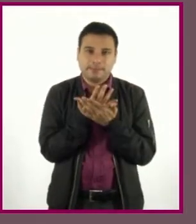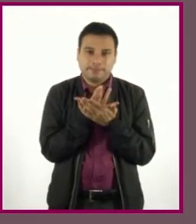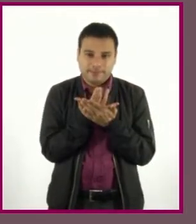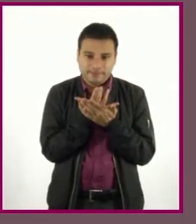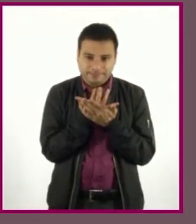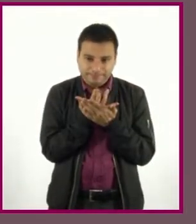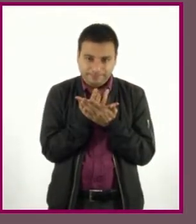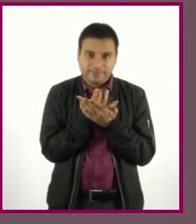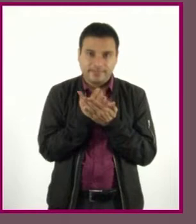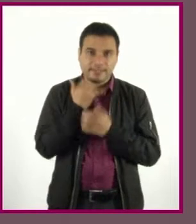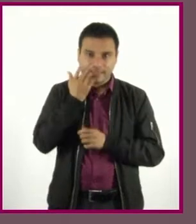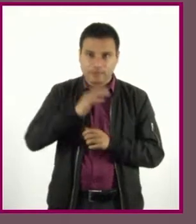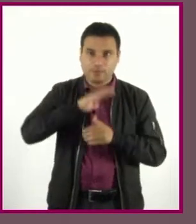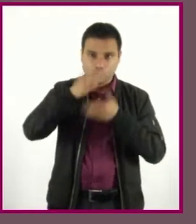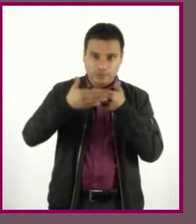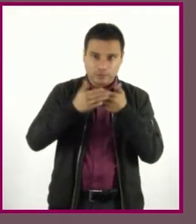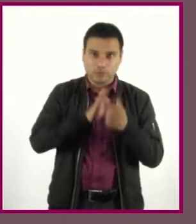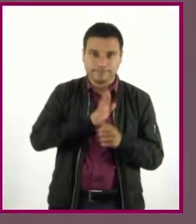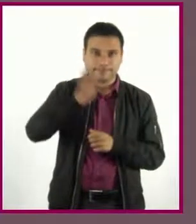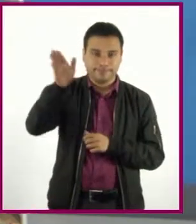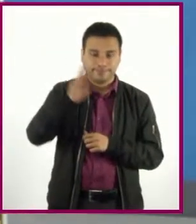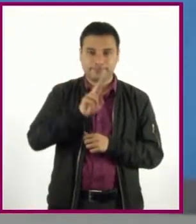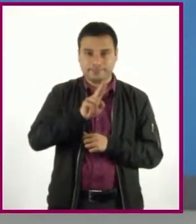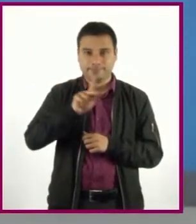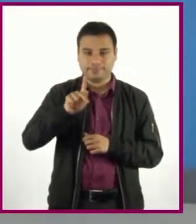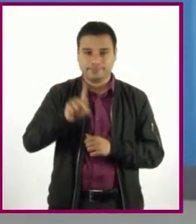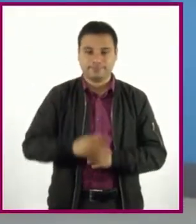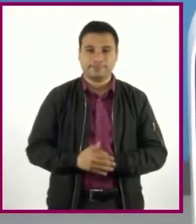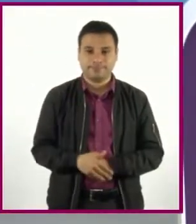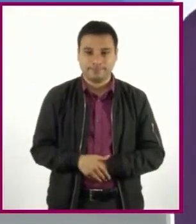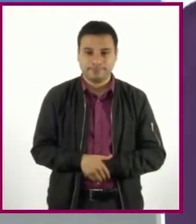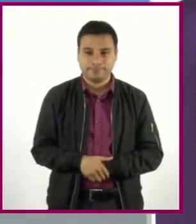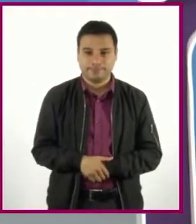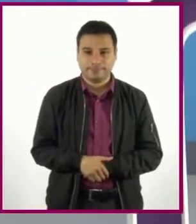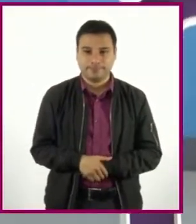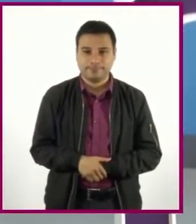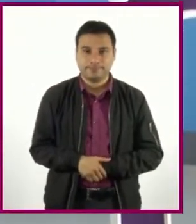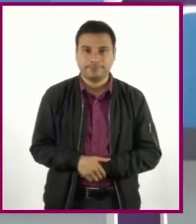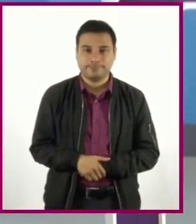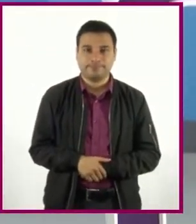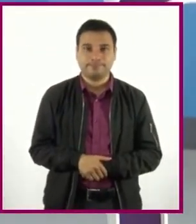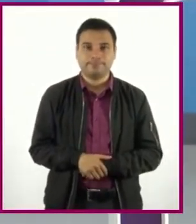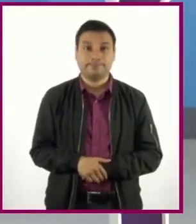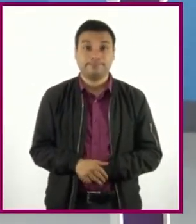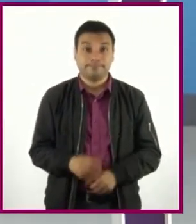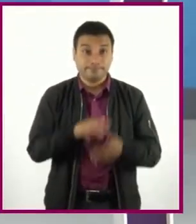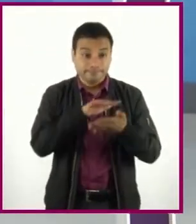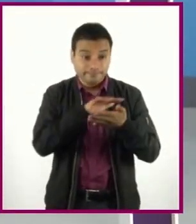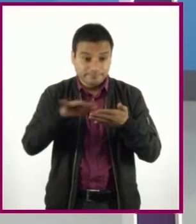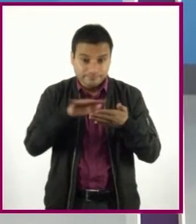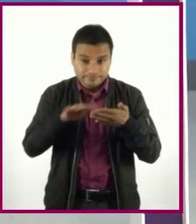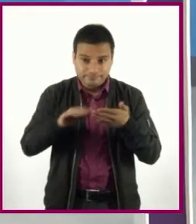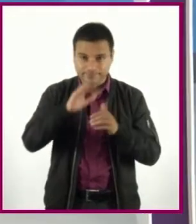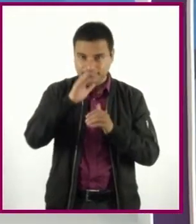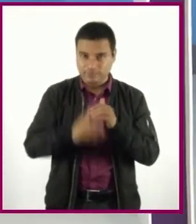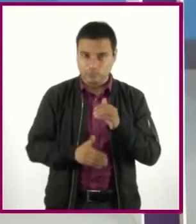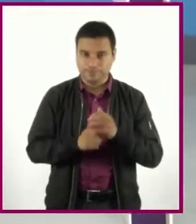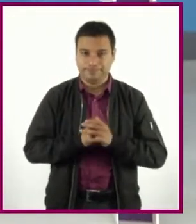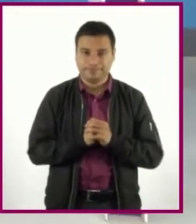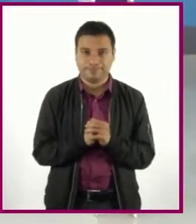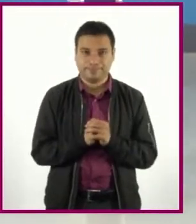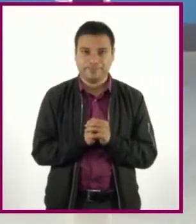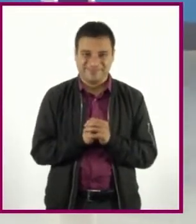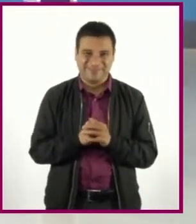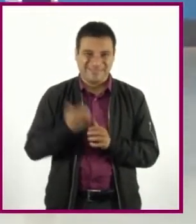manera de volver a intentar cruzar a la Gran Bretaña. Hasta aquí la lectura. Como hemos